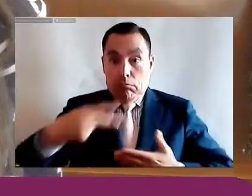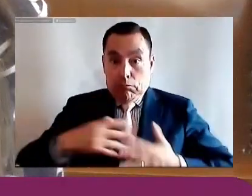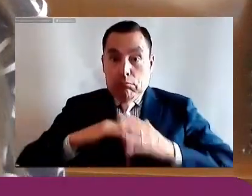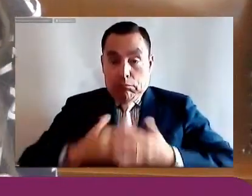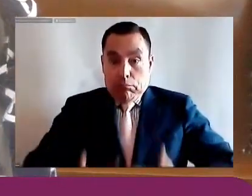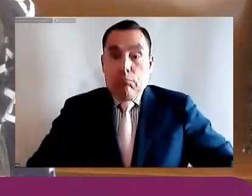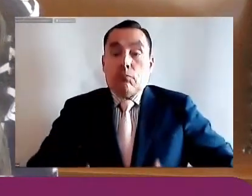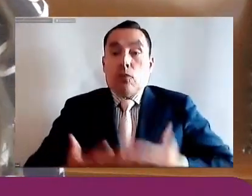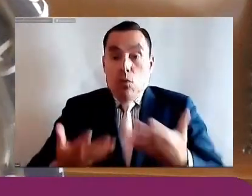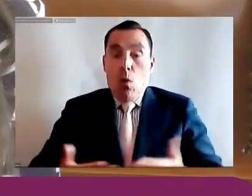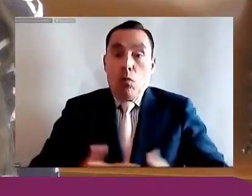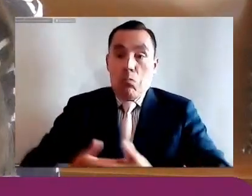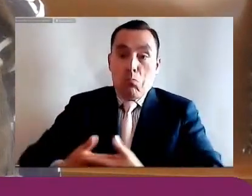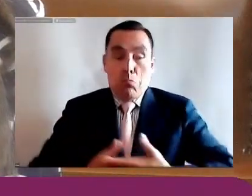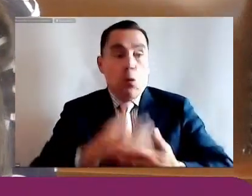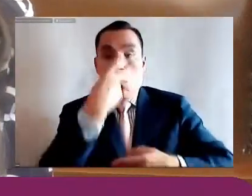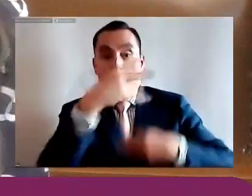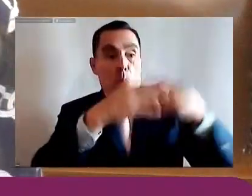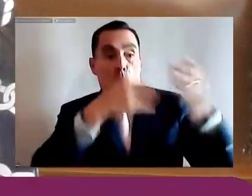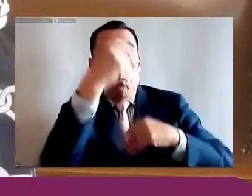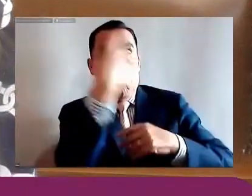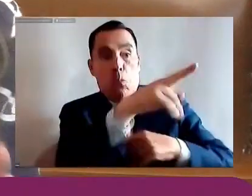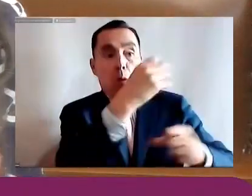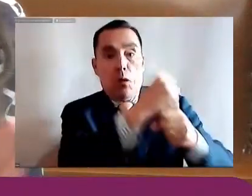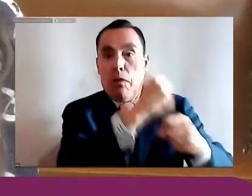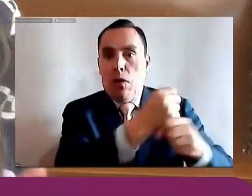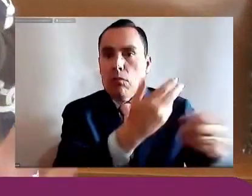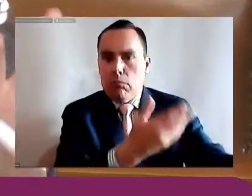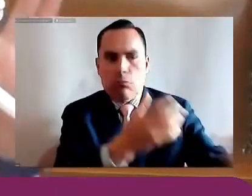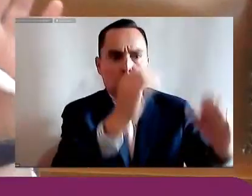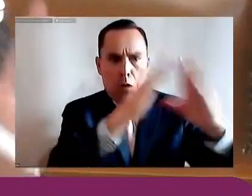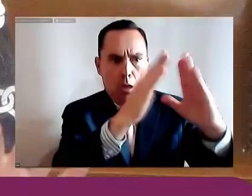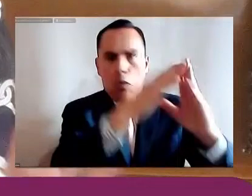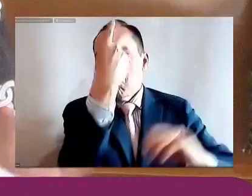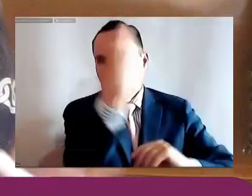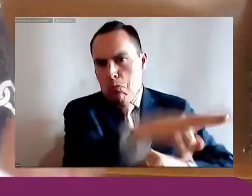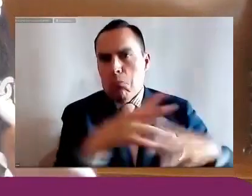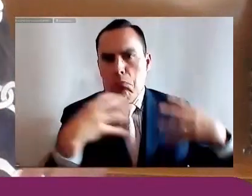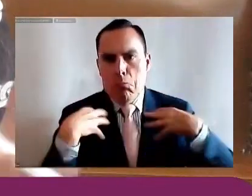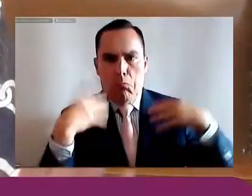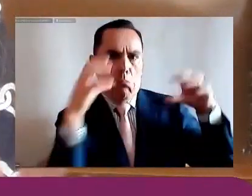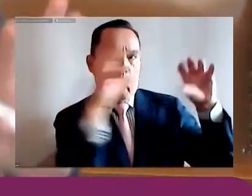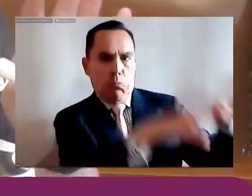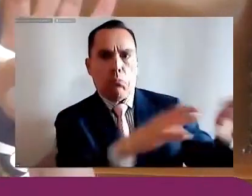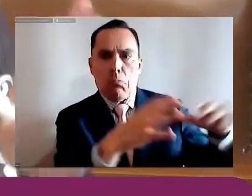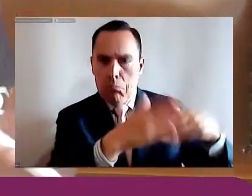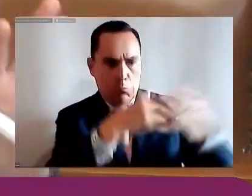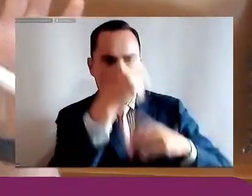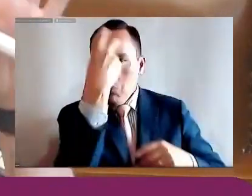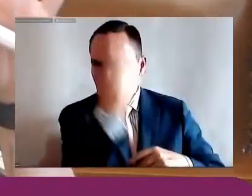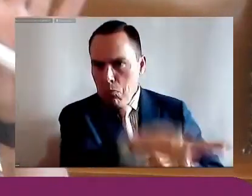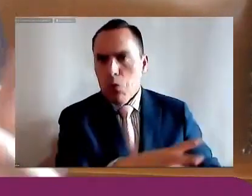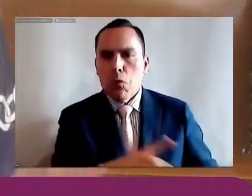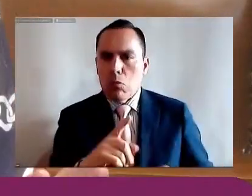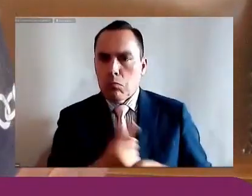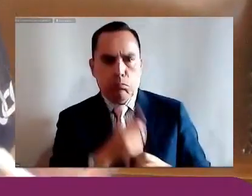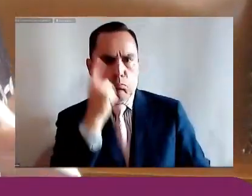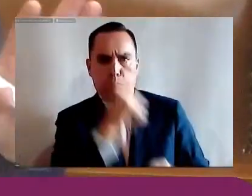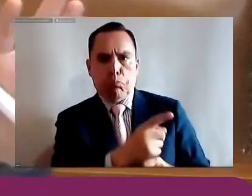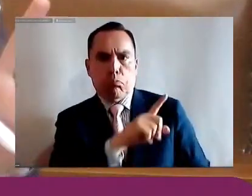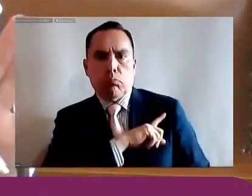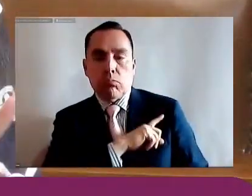respecto del trabajo de la mujer. Y entonces yo creo que en el área de autonomía y salud sexual y reproductiva se ha avanzado bastante